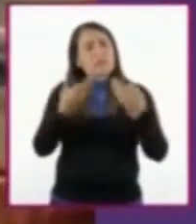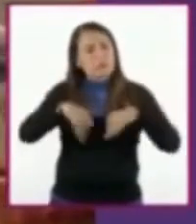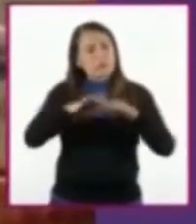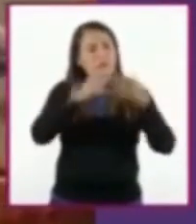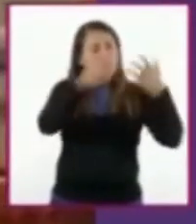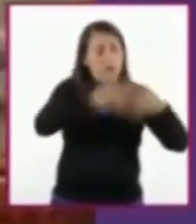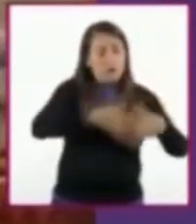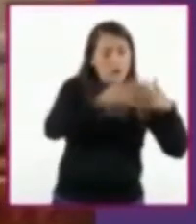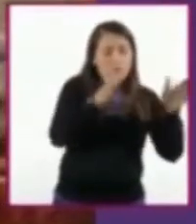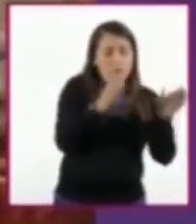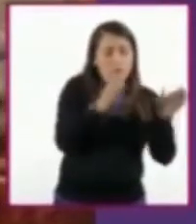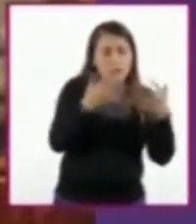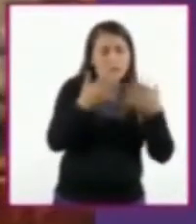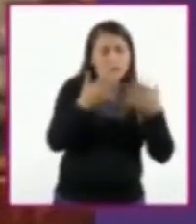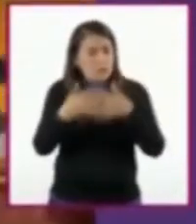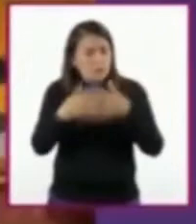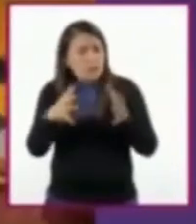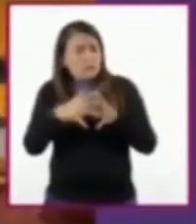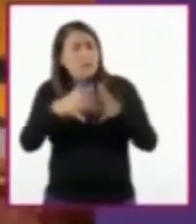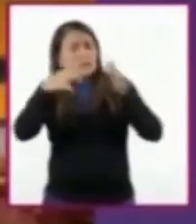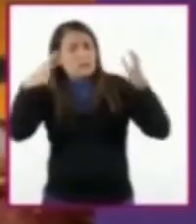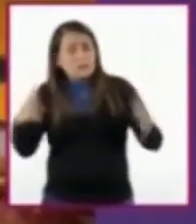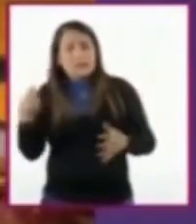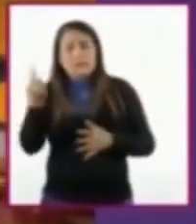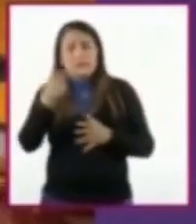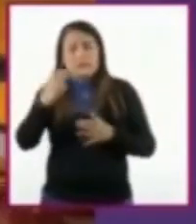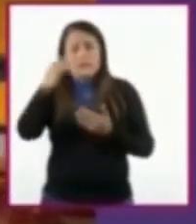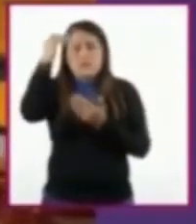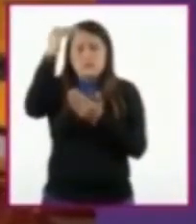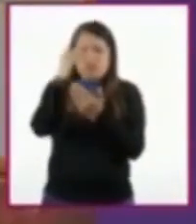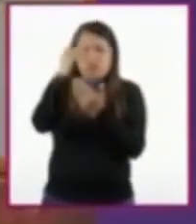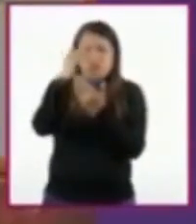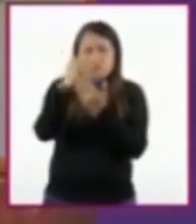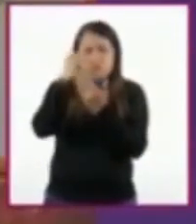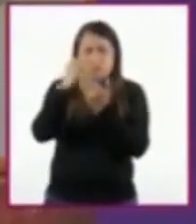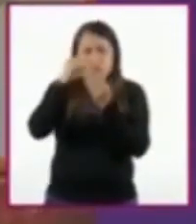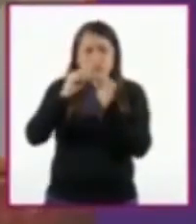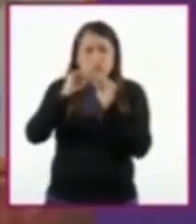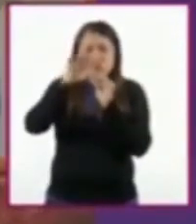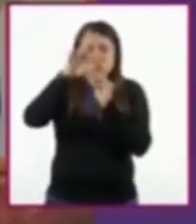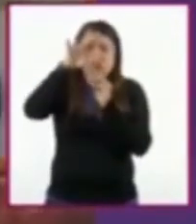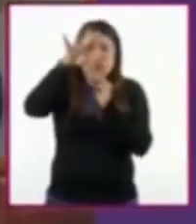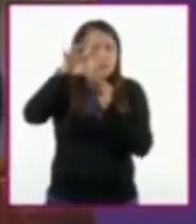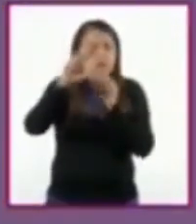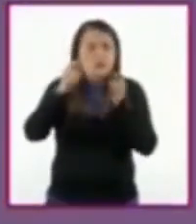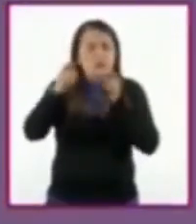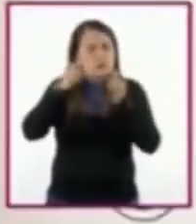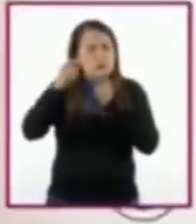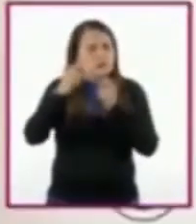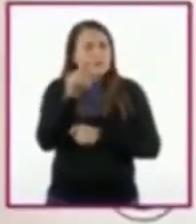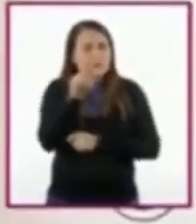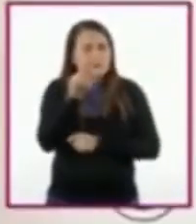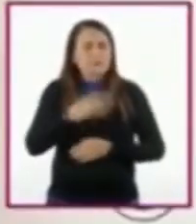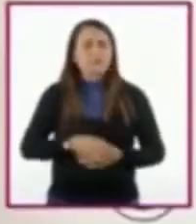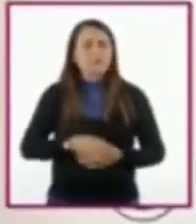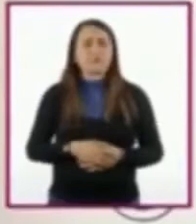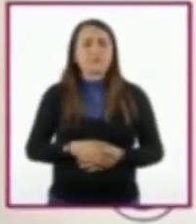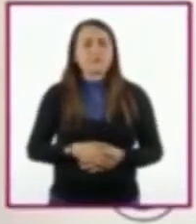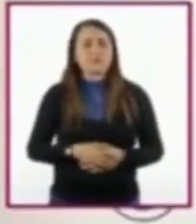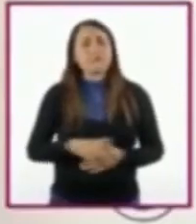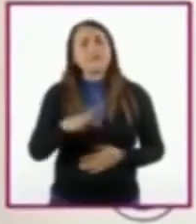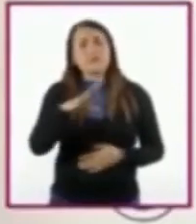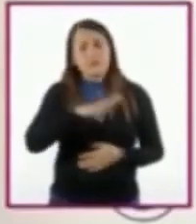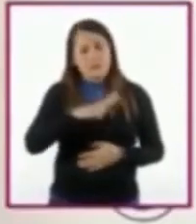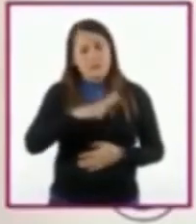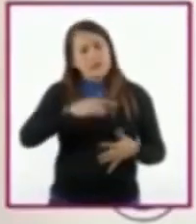como las grandes contribuyan a disminuir el impacto ambiental regulando las emisiones contaminantes. También existen otros factores